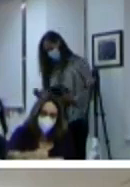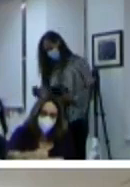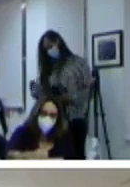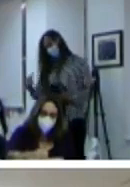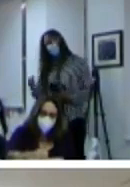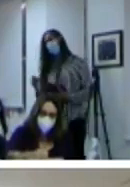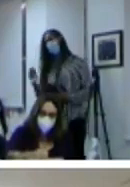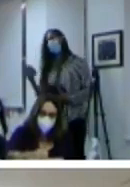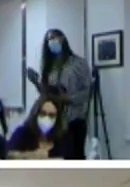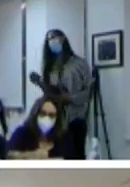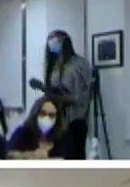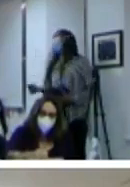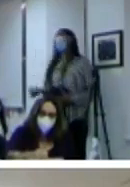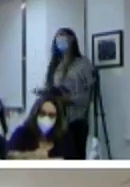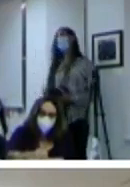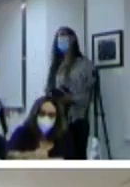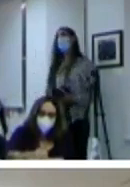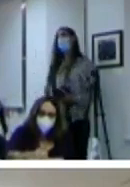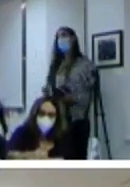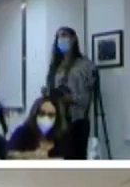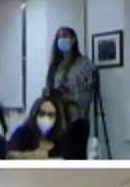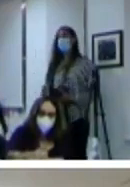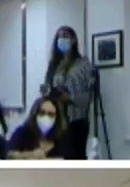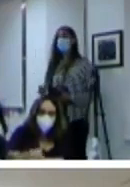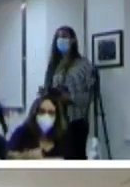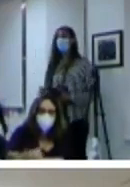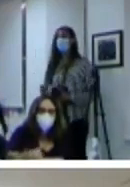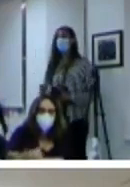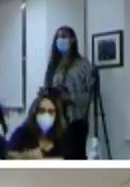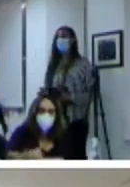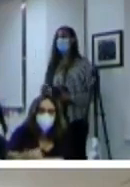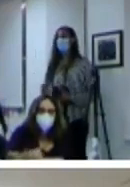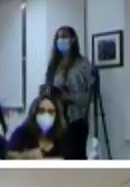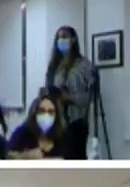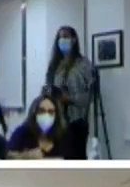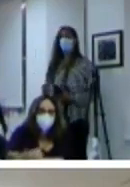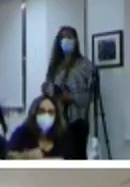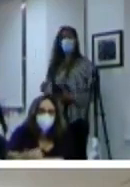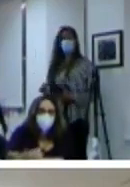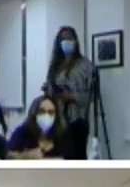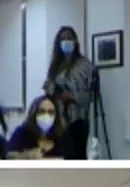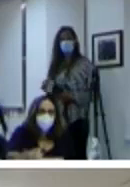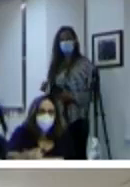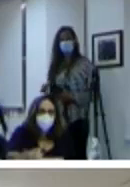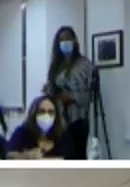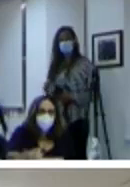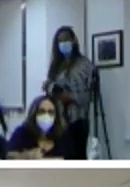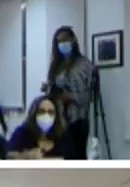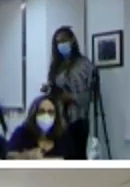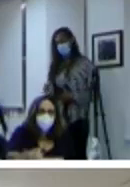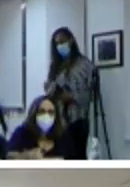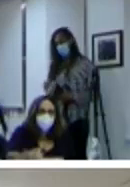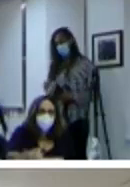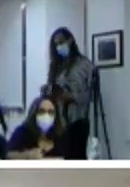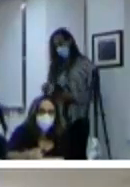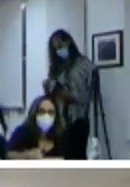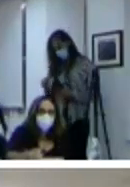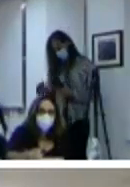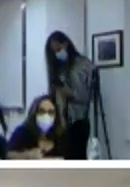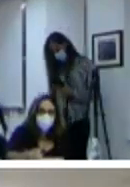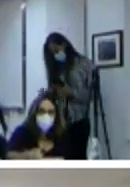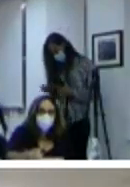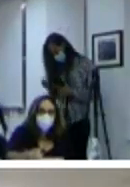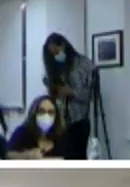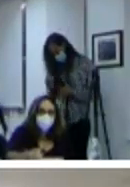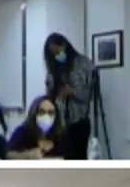El 2017... El presupuesto no es el dinero que tienen, sino es lo que va a representar el gasto. ¿O ese era el dinero?